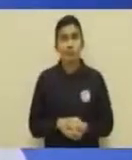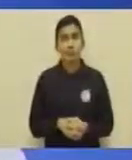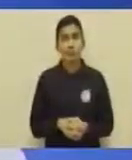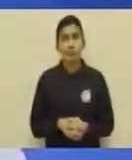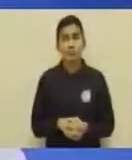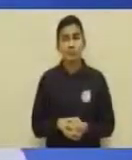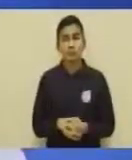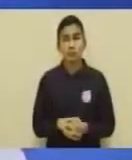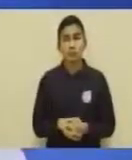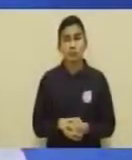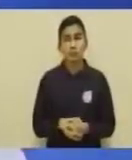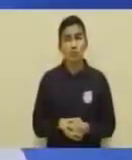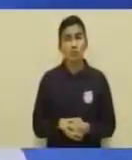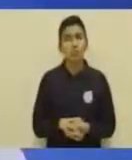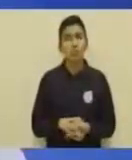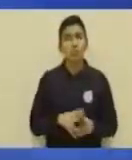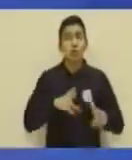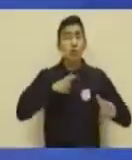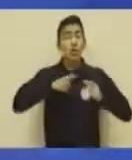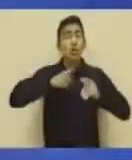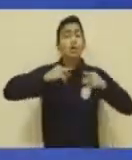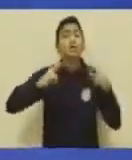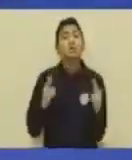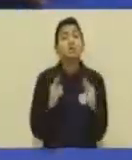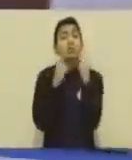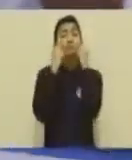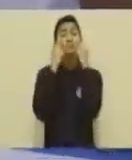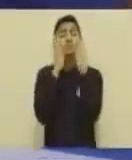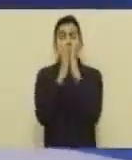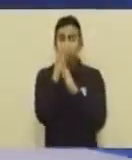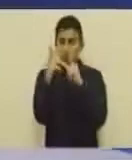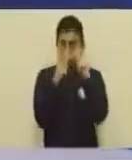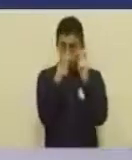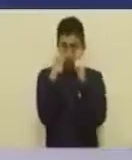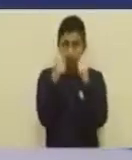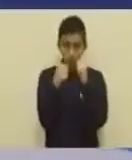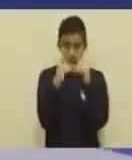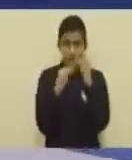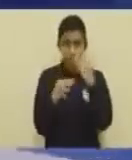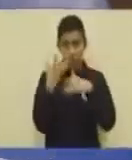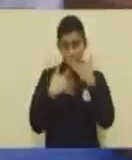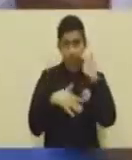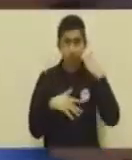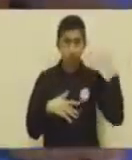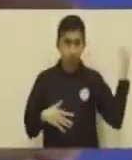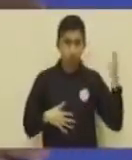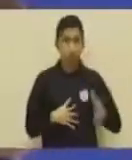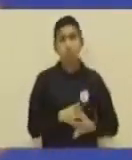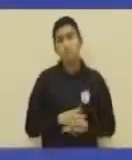controlar el movimiento al bajar, controlarla al subir, generar una tensión en los brazos.